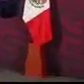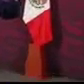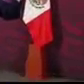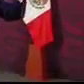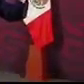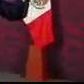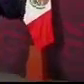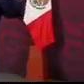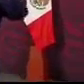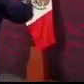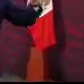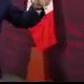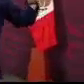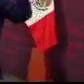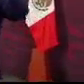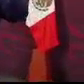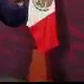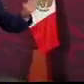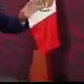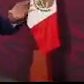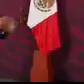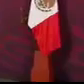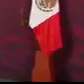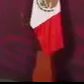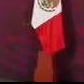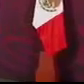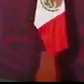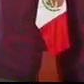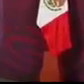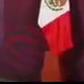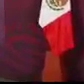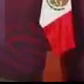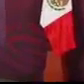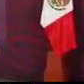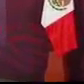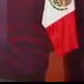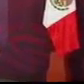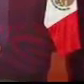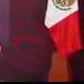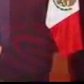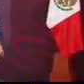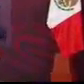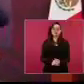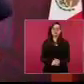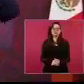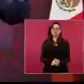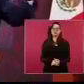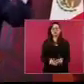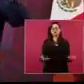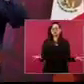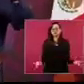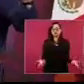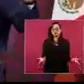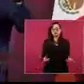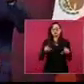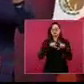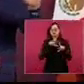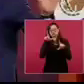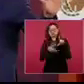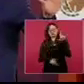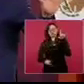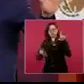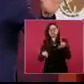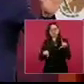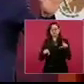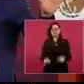agrupamientos, o formamos parte de dos agrupamientos distintos y contrapuestos, dos proyectos distintos de